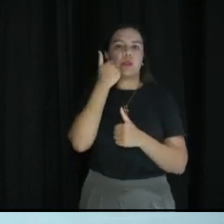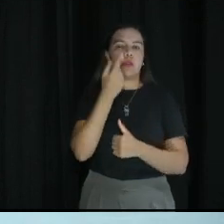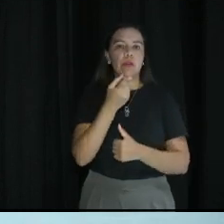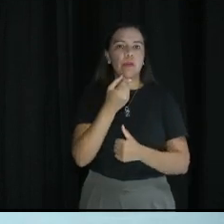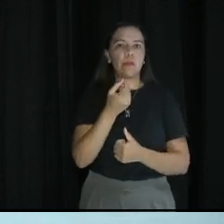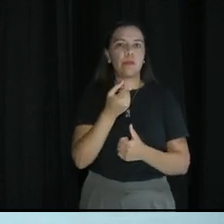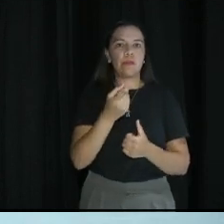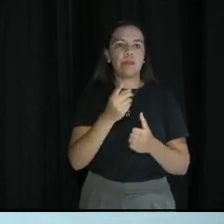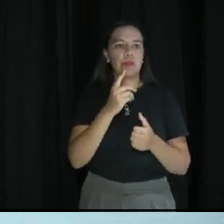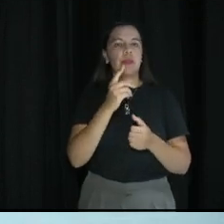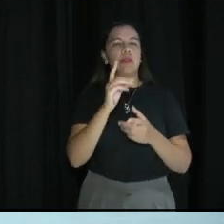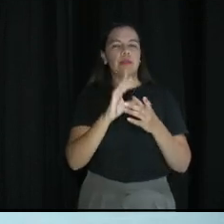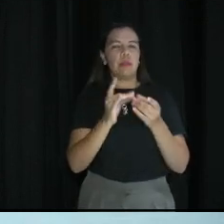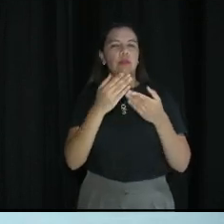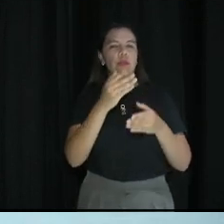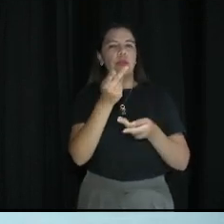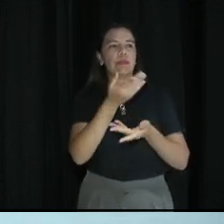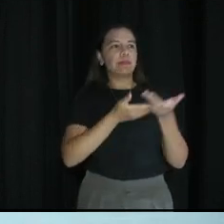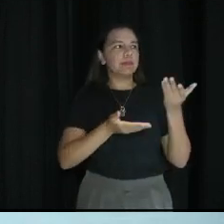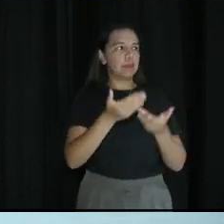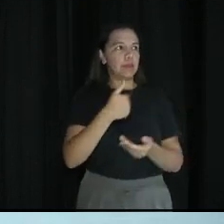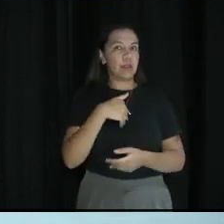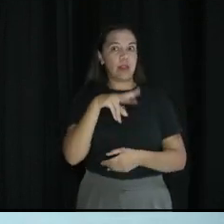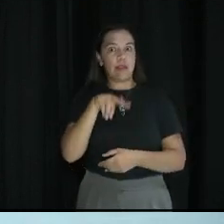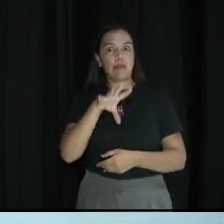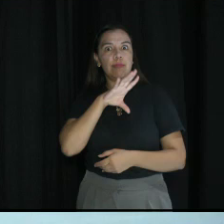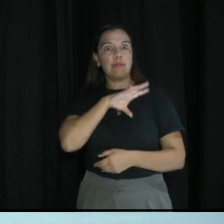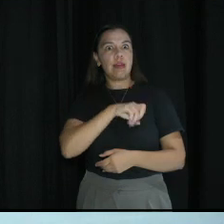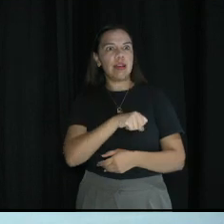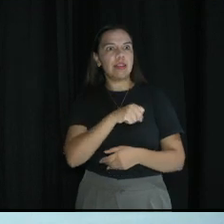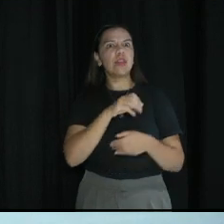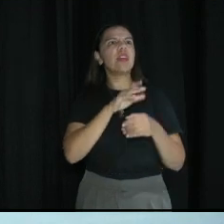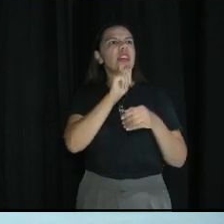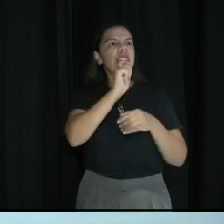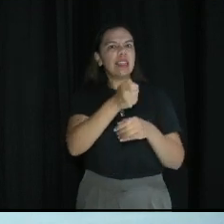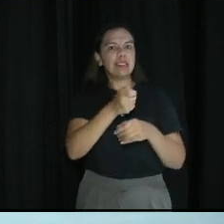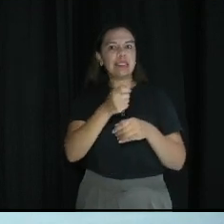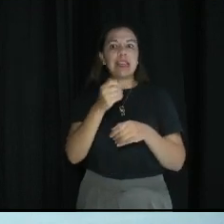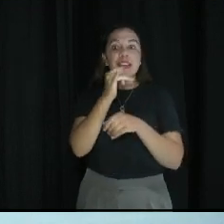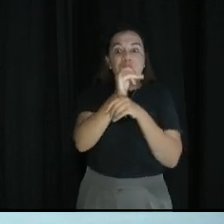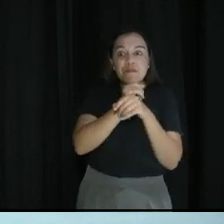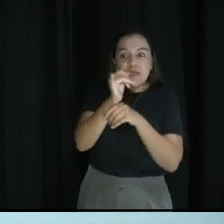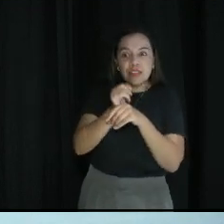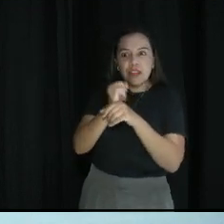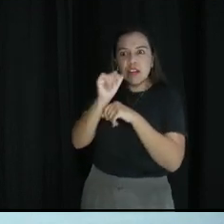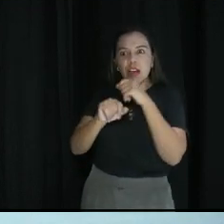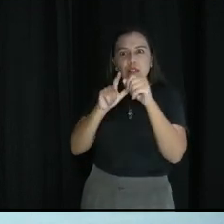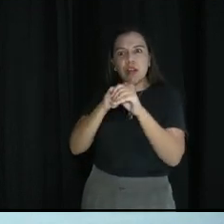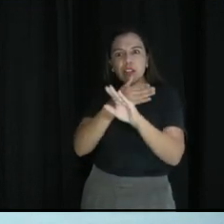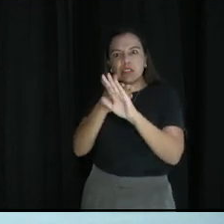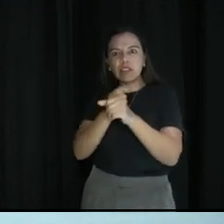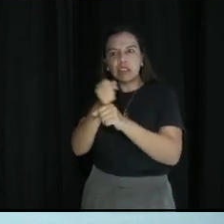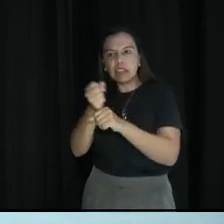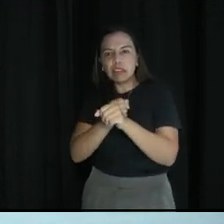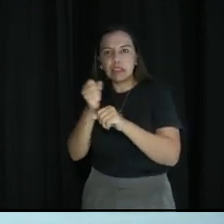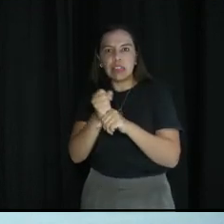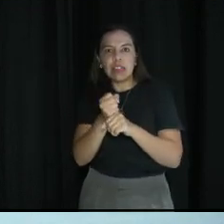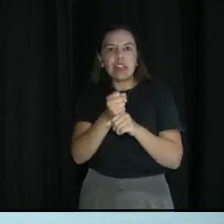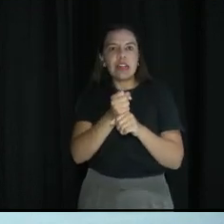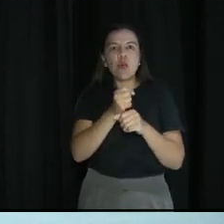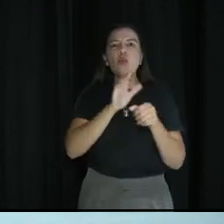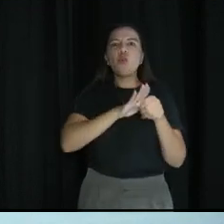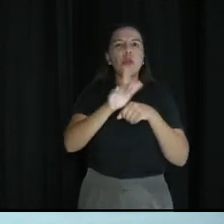de este conversatorio va encaminado a los retos y desafíos que tenemos en la investigación y la persecución de los delitos,